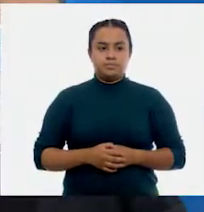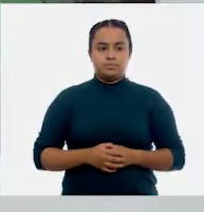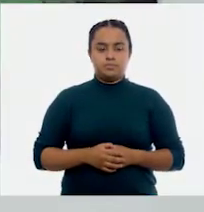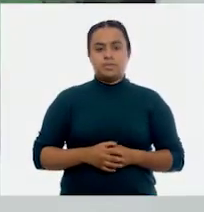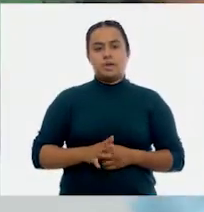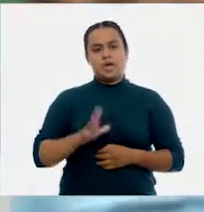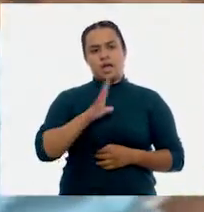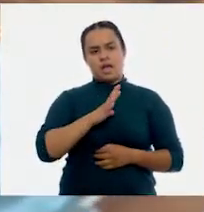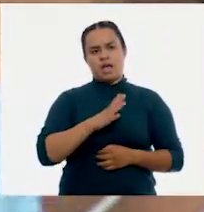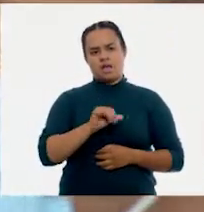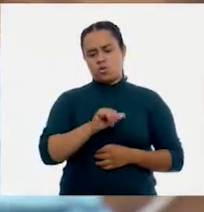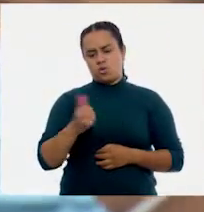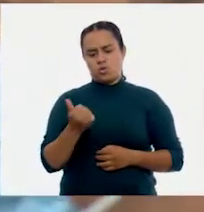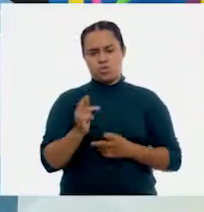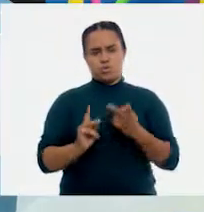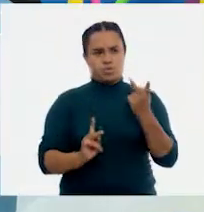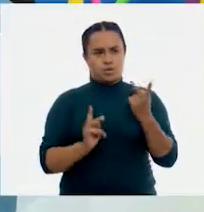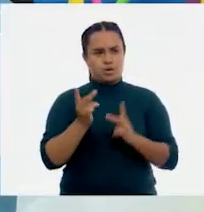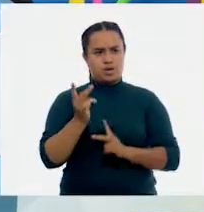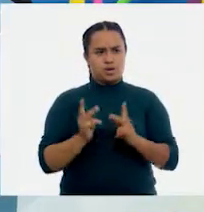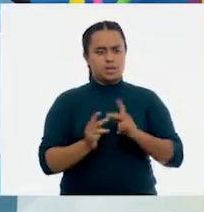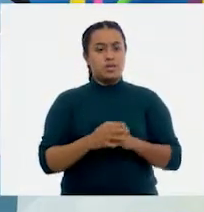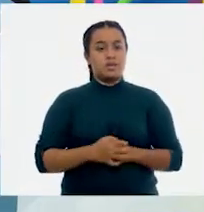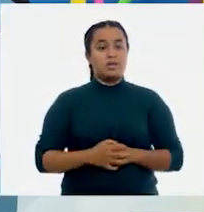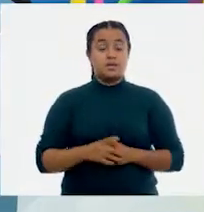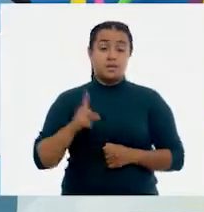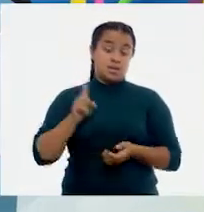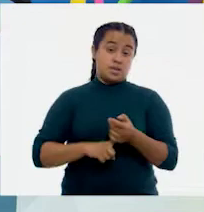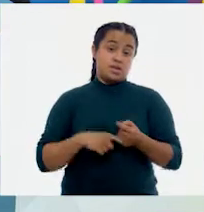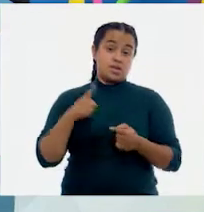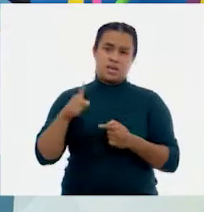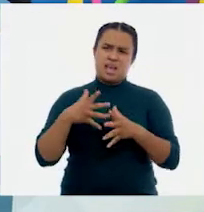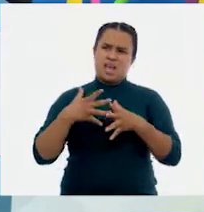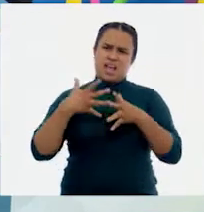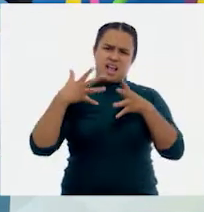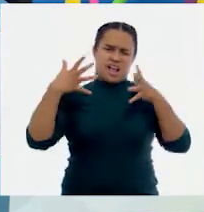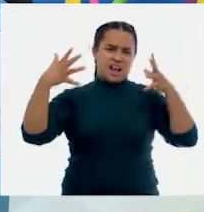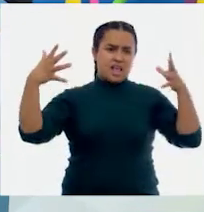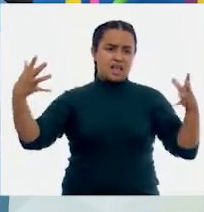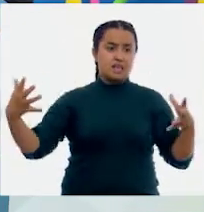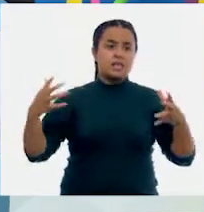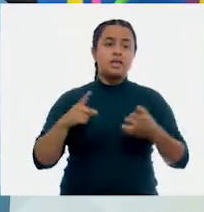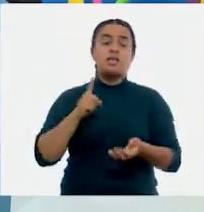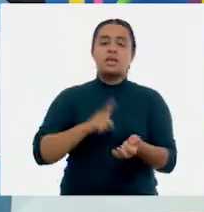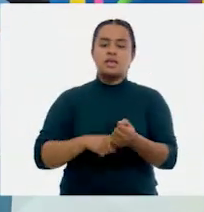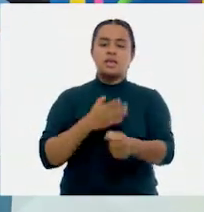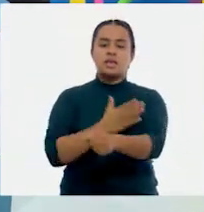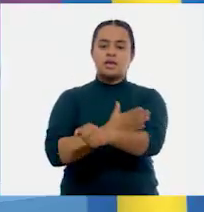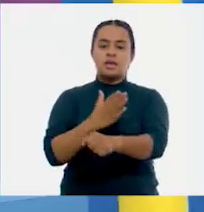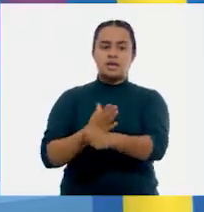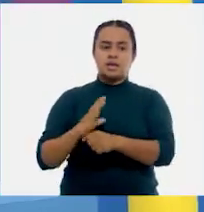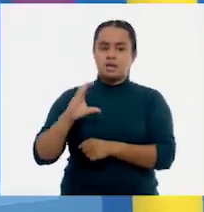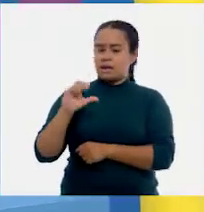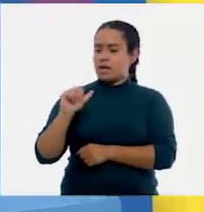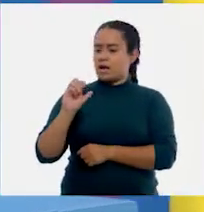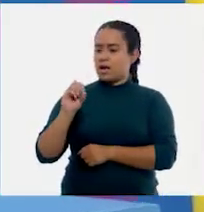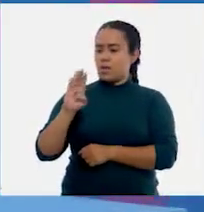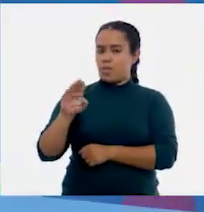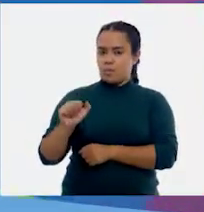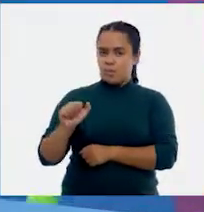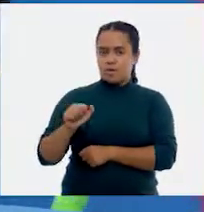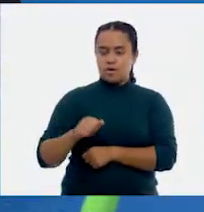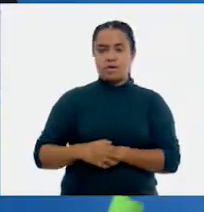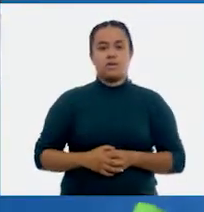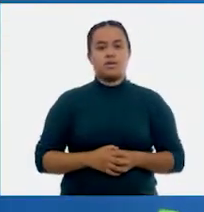Tenemos otro tipo de planta Claro que es que un sí. árbol muy grande y que donde se obtiene madera, que es la caoba.